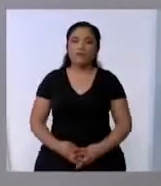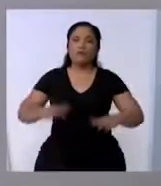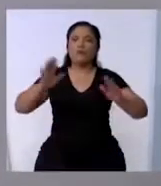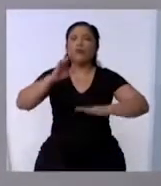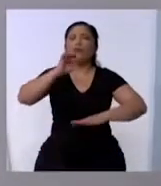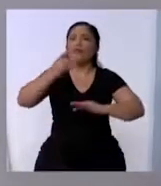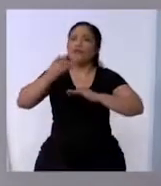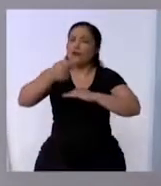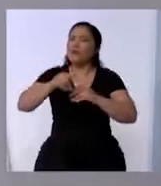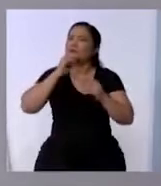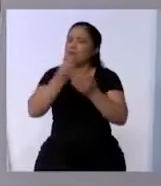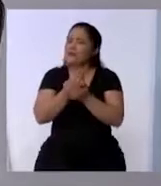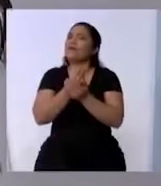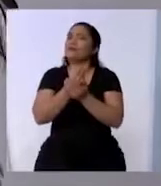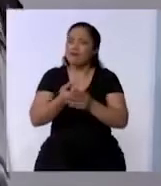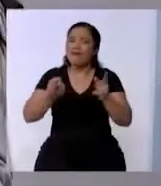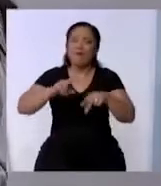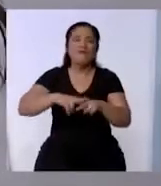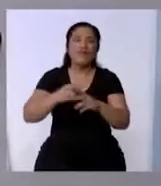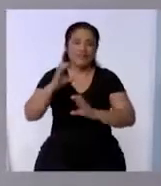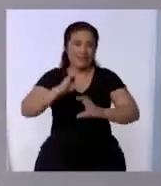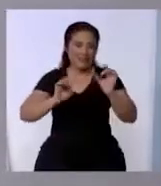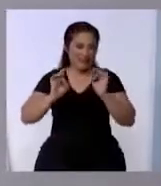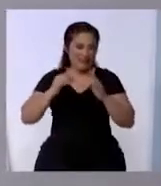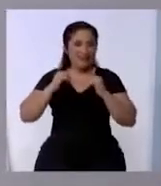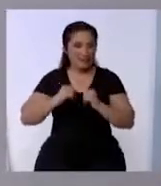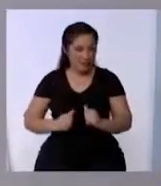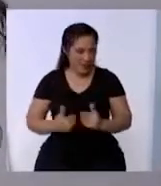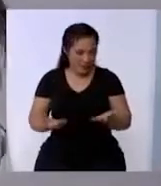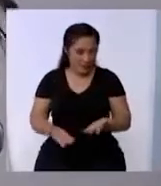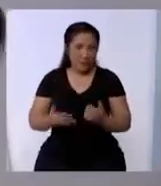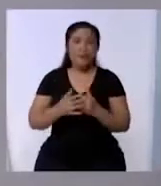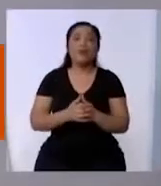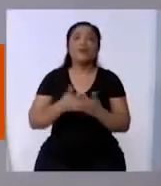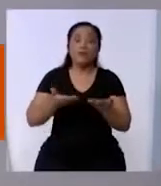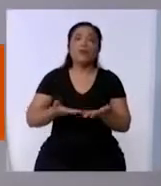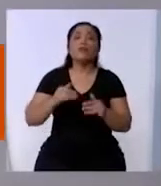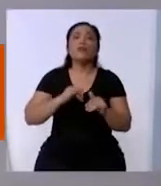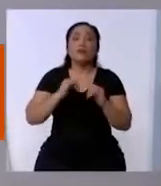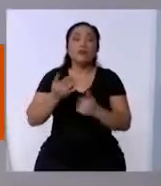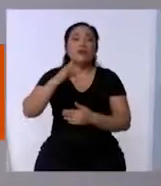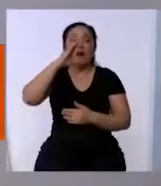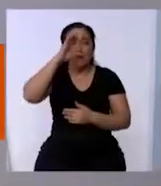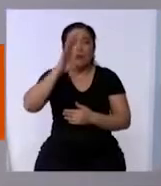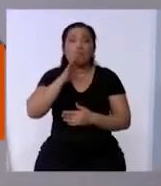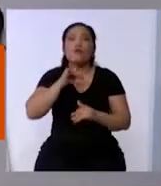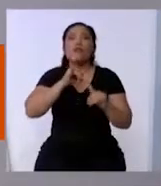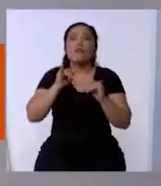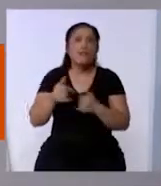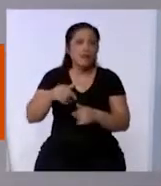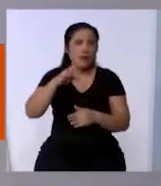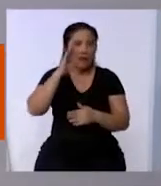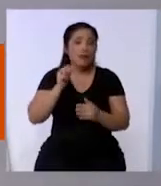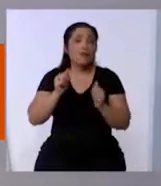del octavo grado, bienvenidos, atentos ya a la clase de Ciencias Naturales y Salud. Bueno, hoy vamos a aprender un nuevo día con